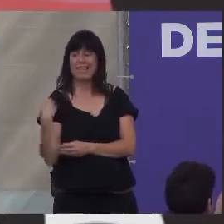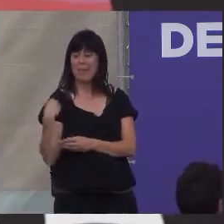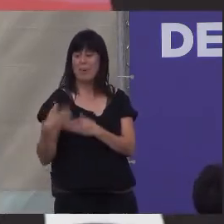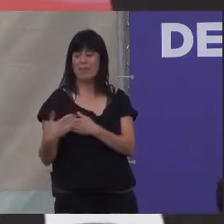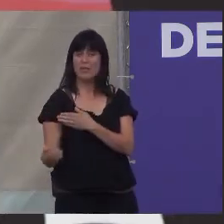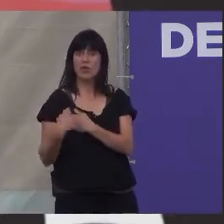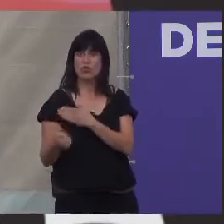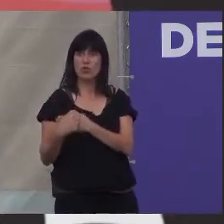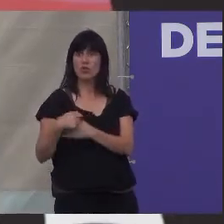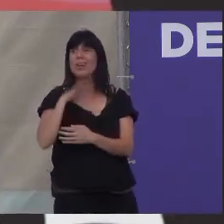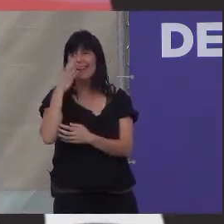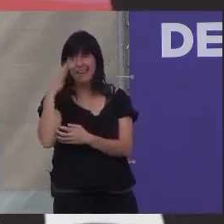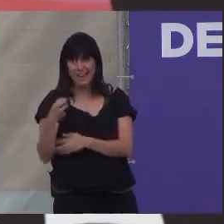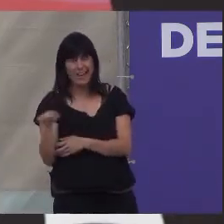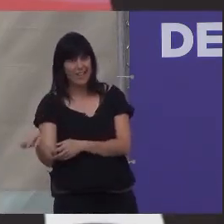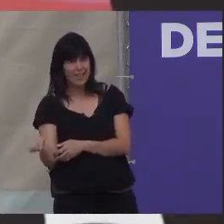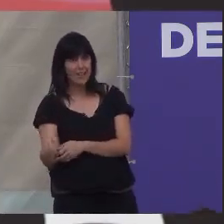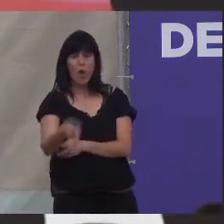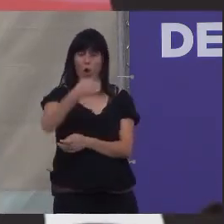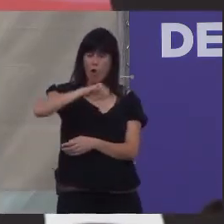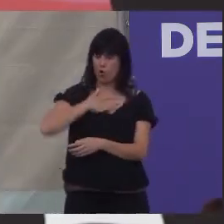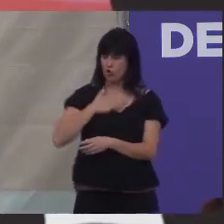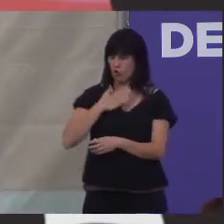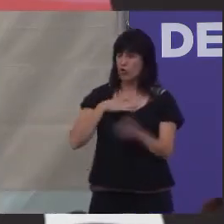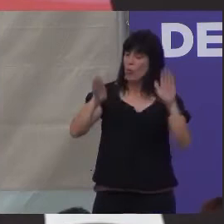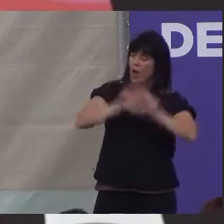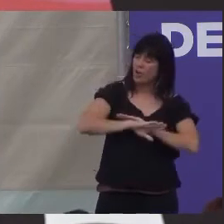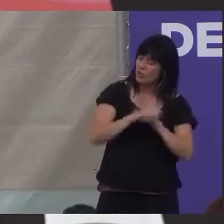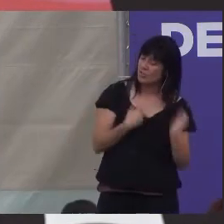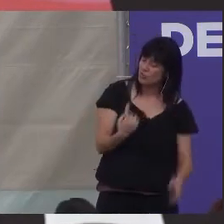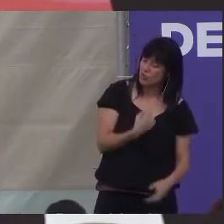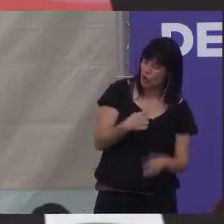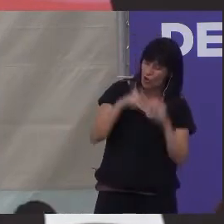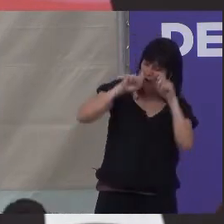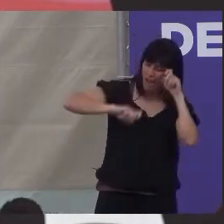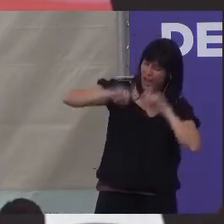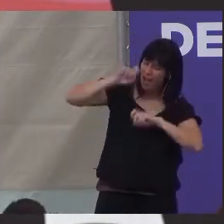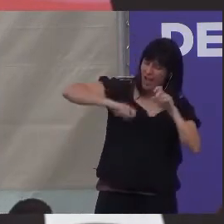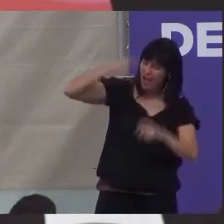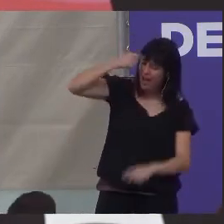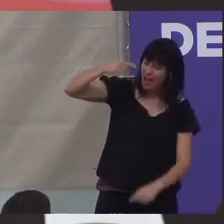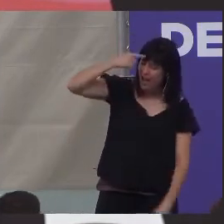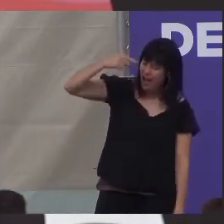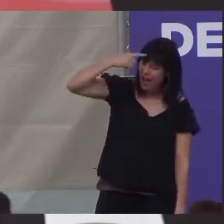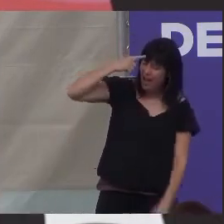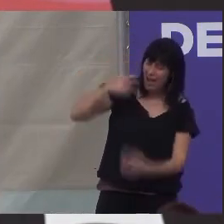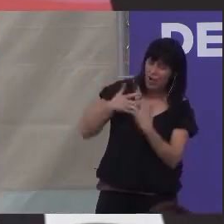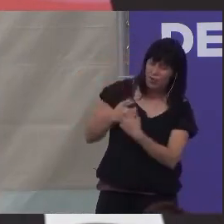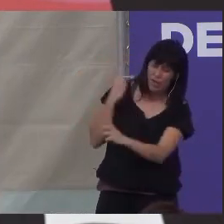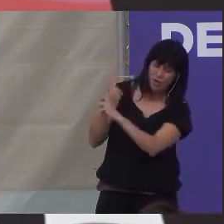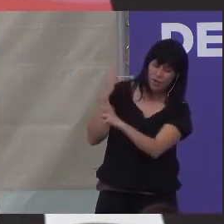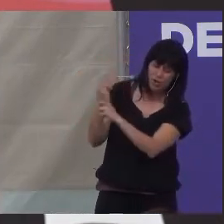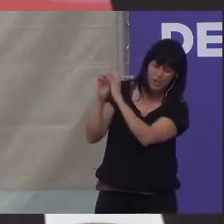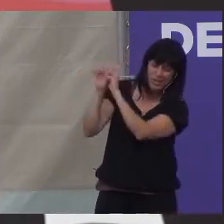plorar per les nits als regidors i regidores que estem a soles lluitant contra la trama. I això no